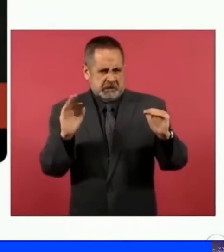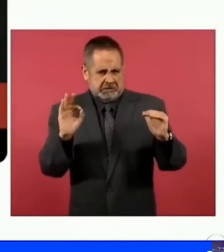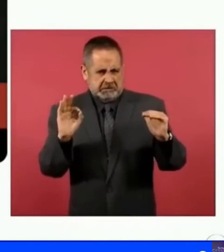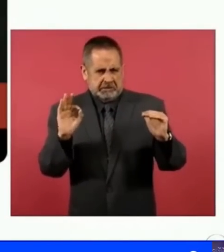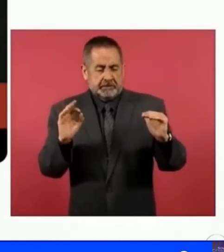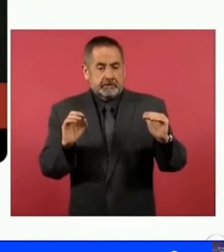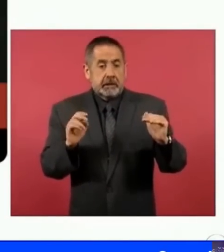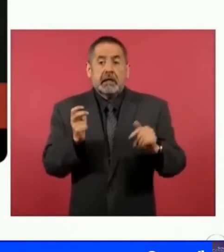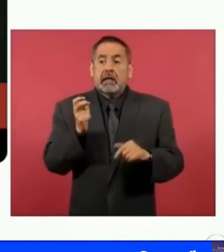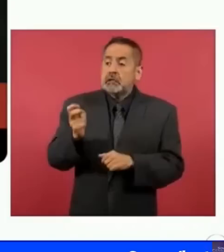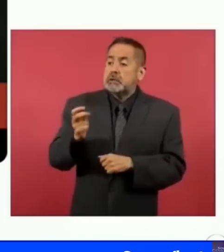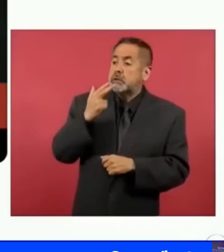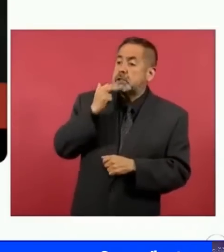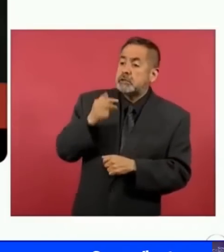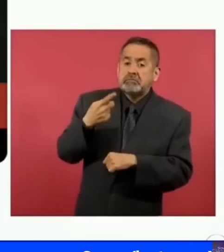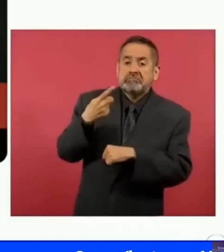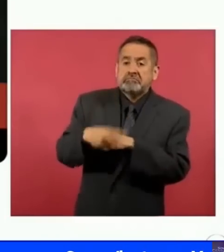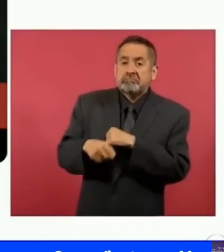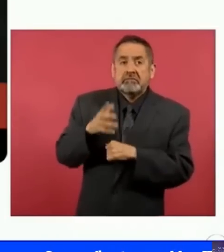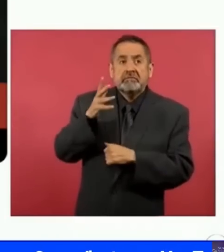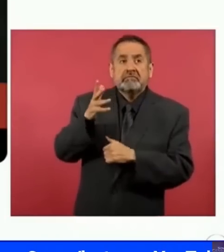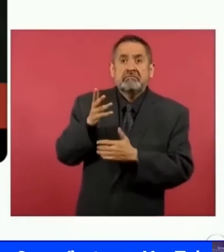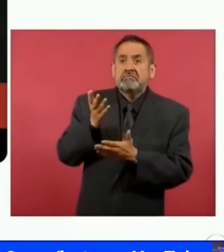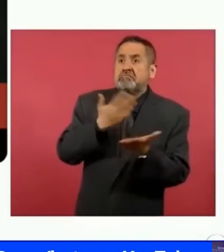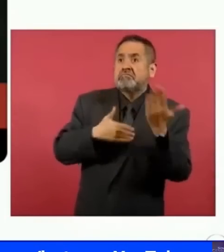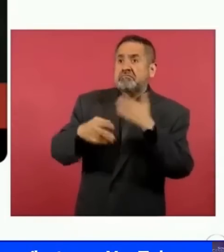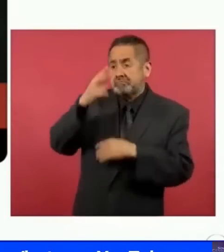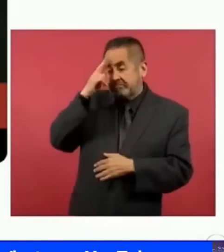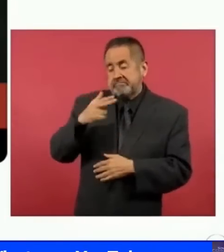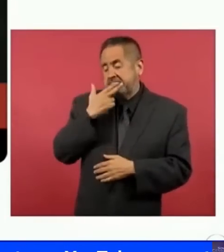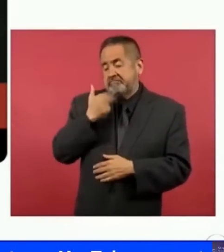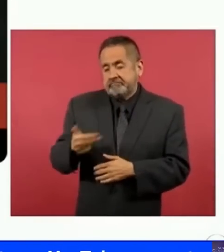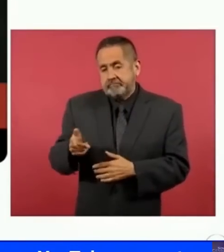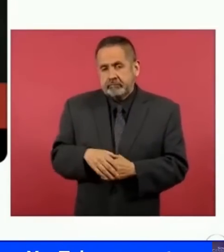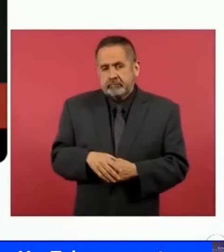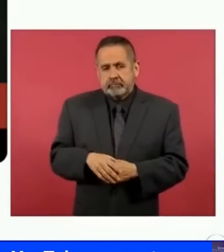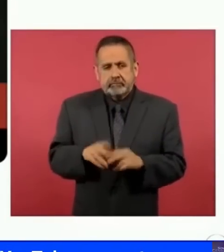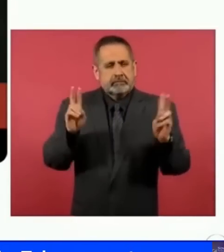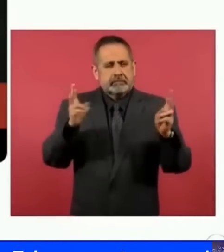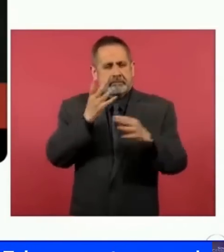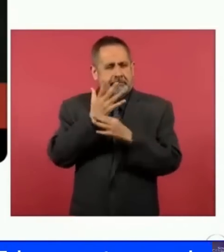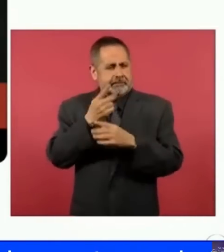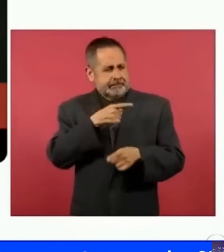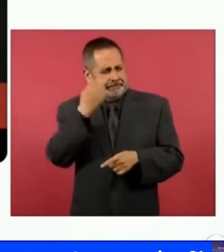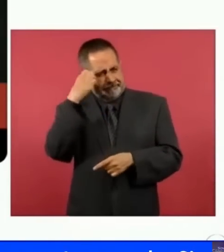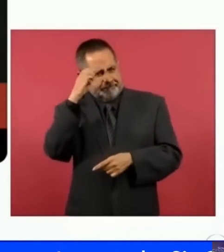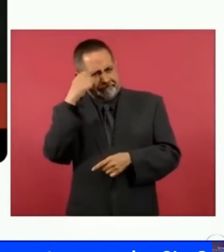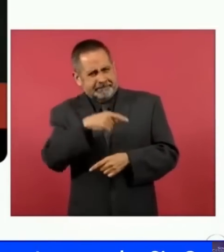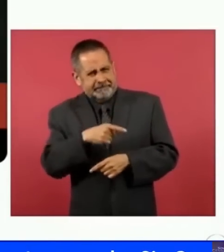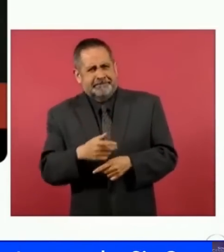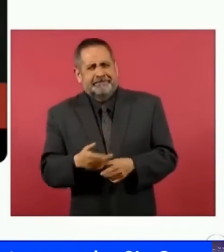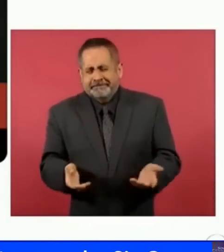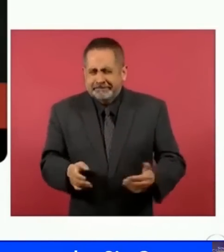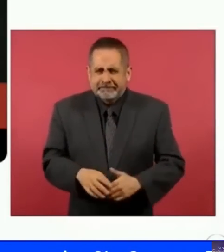ha dañado el crecimiento económico. Experto.